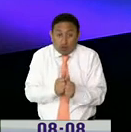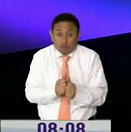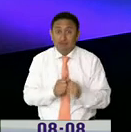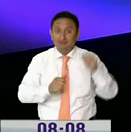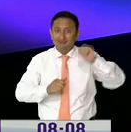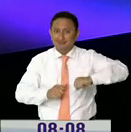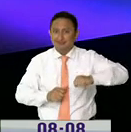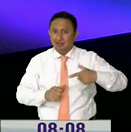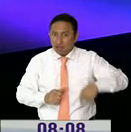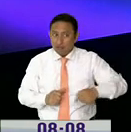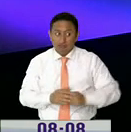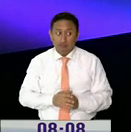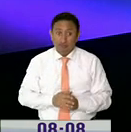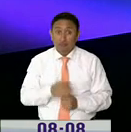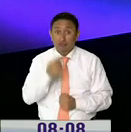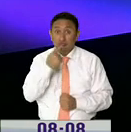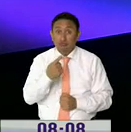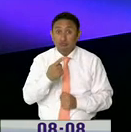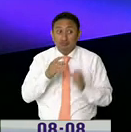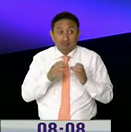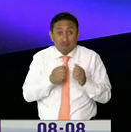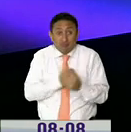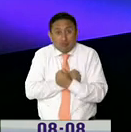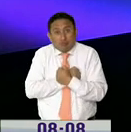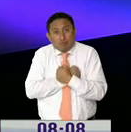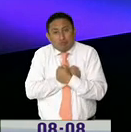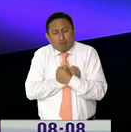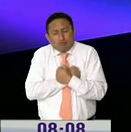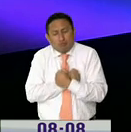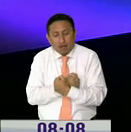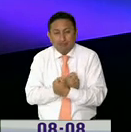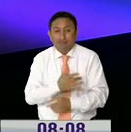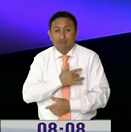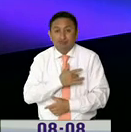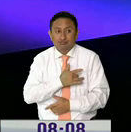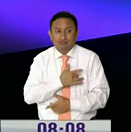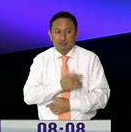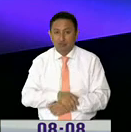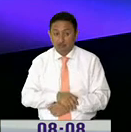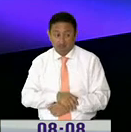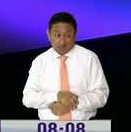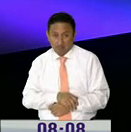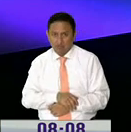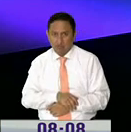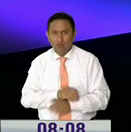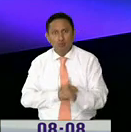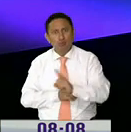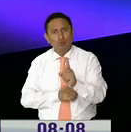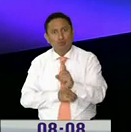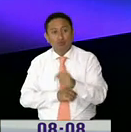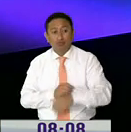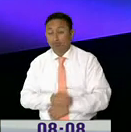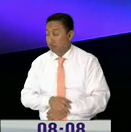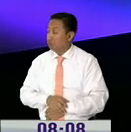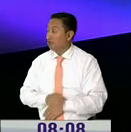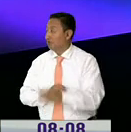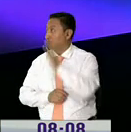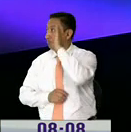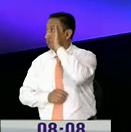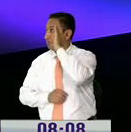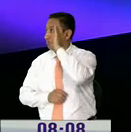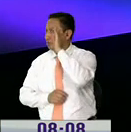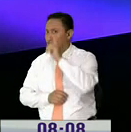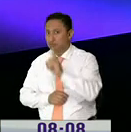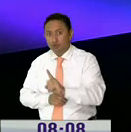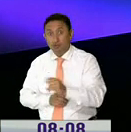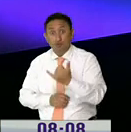parte también de eso que se llama un corazón abierto, un corazón doliente, y no ser importistas. No mirar, darle espalda, mirar para atrás.